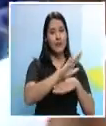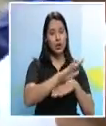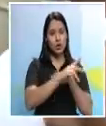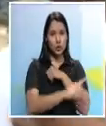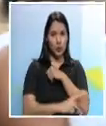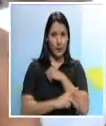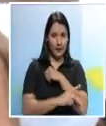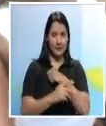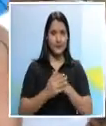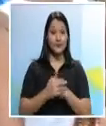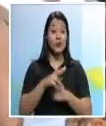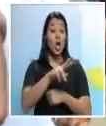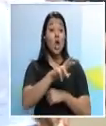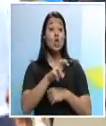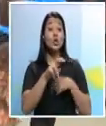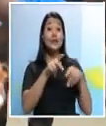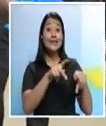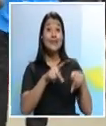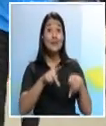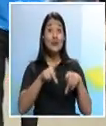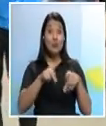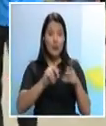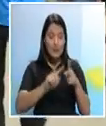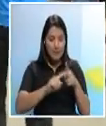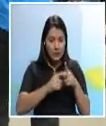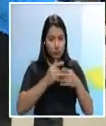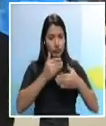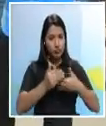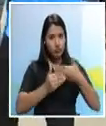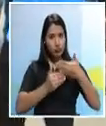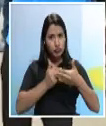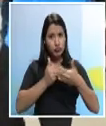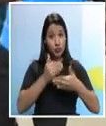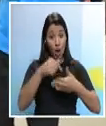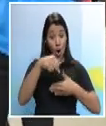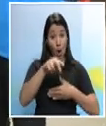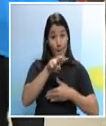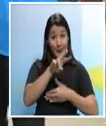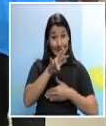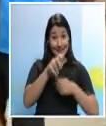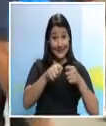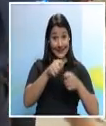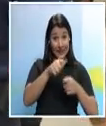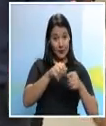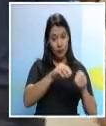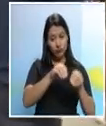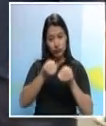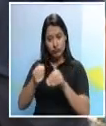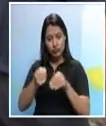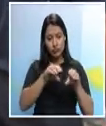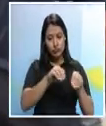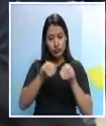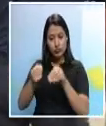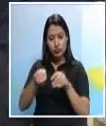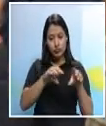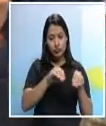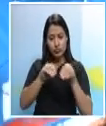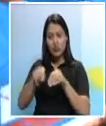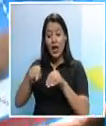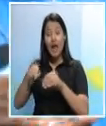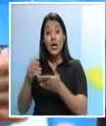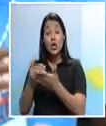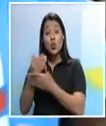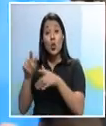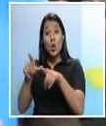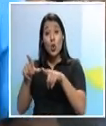El traslado de estas 200 personas inició de forma paulatina este 27 de septiembre hasta el nuevo Centro de Atención Santa Cecilia,